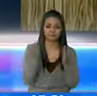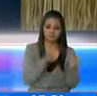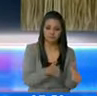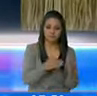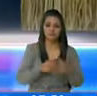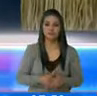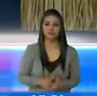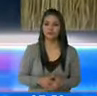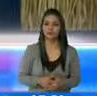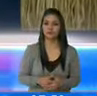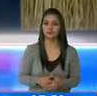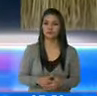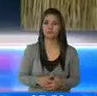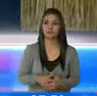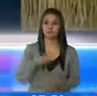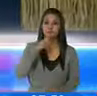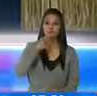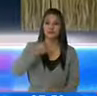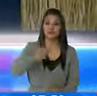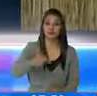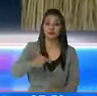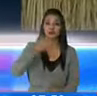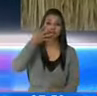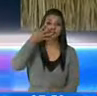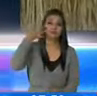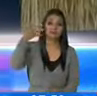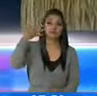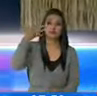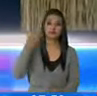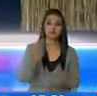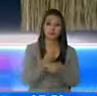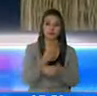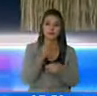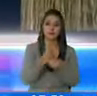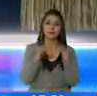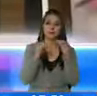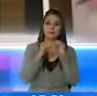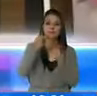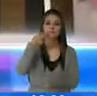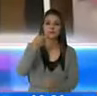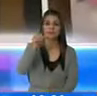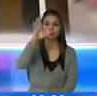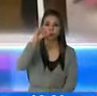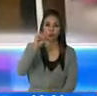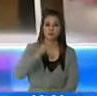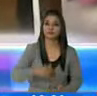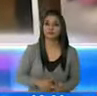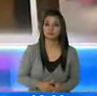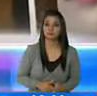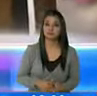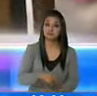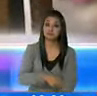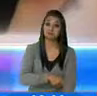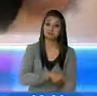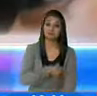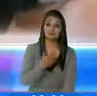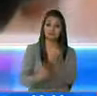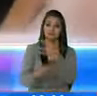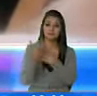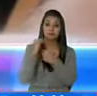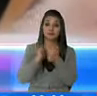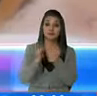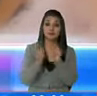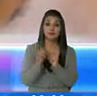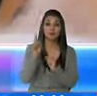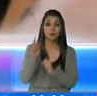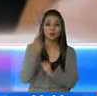cambio, los quichuas de la Amazonía utilizamos más el huitu. En esta práctica ancestral, cada una